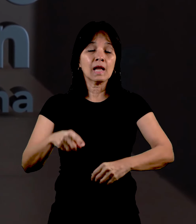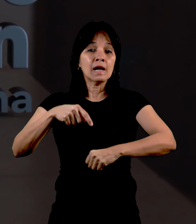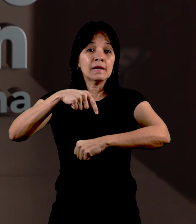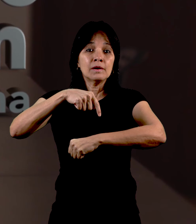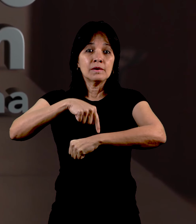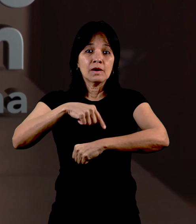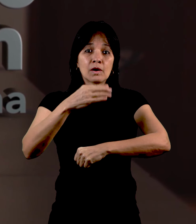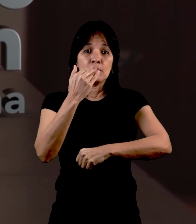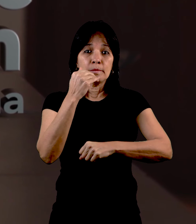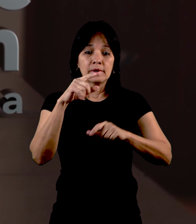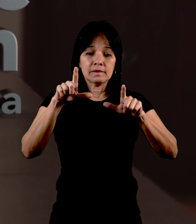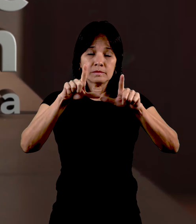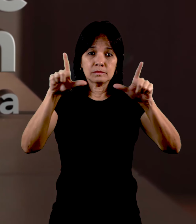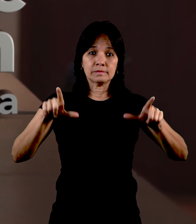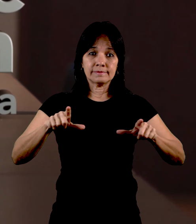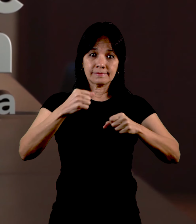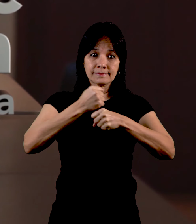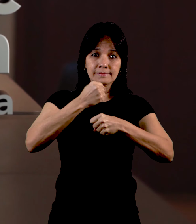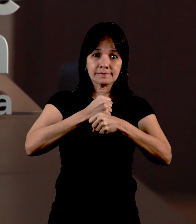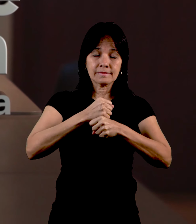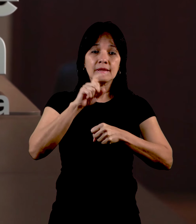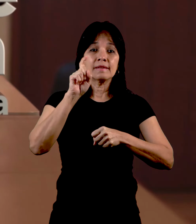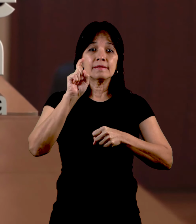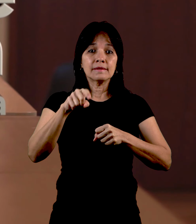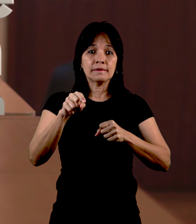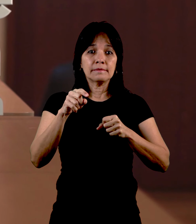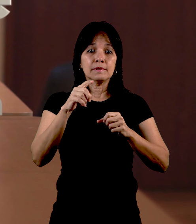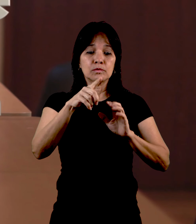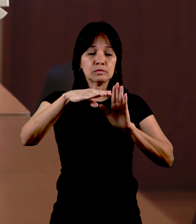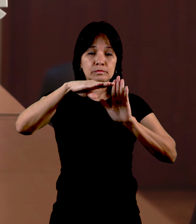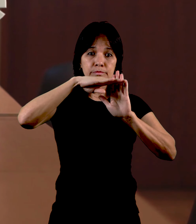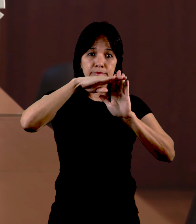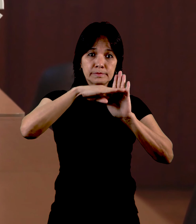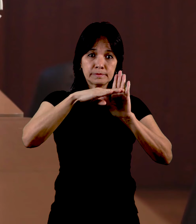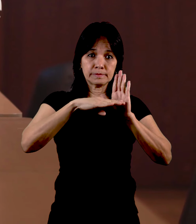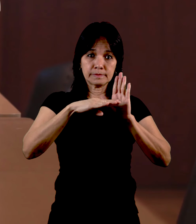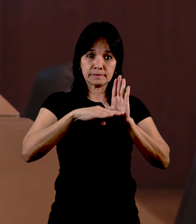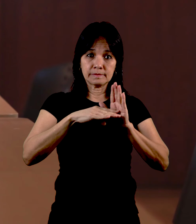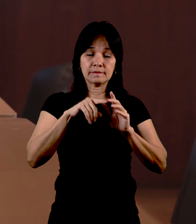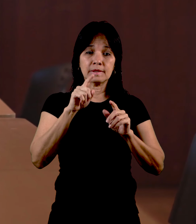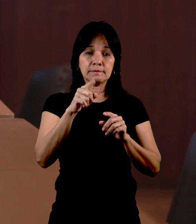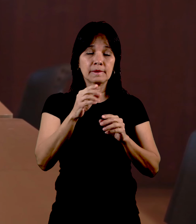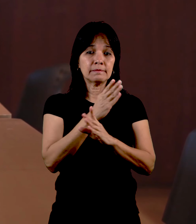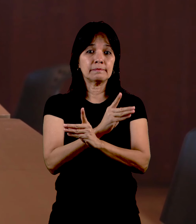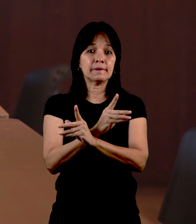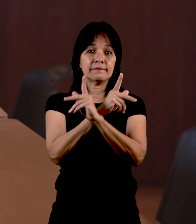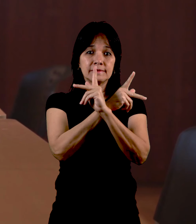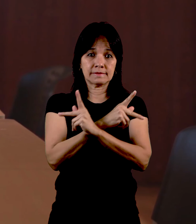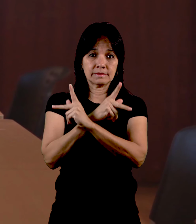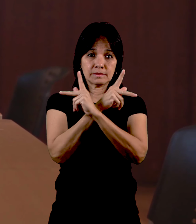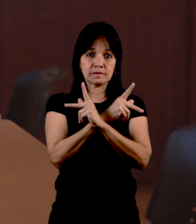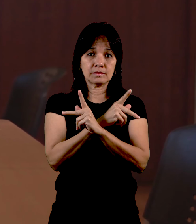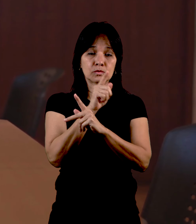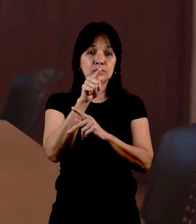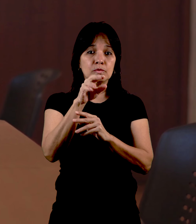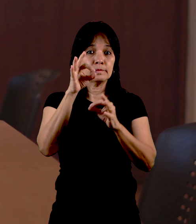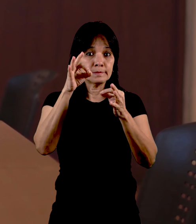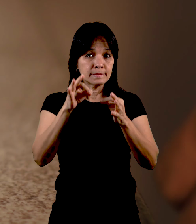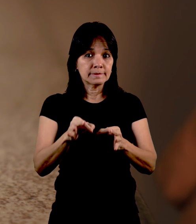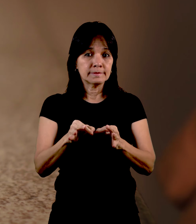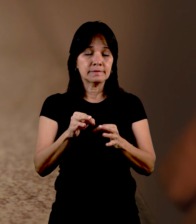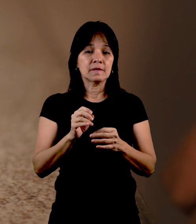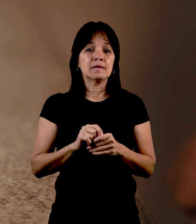A la hora de comer en nuestro lugar de trabajo, debemos mantener las medidas de prevención por nuestro bien, el de nuestras familias y compañeros.